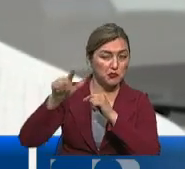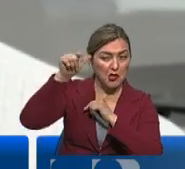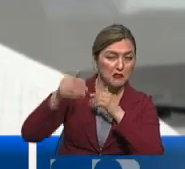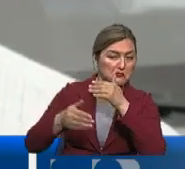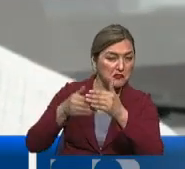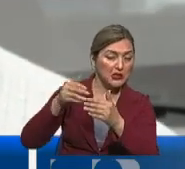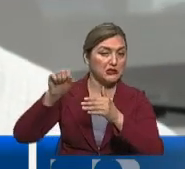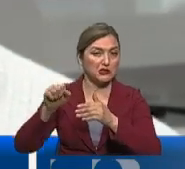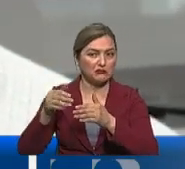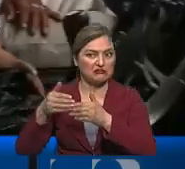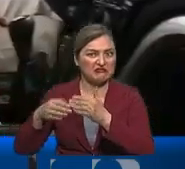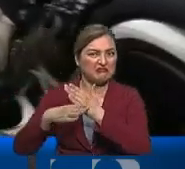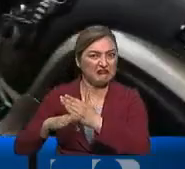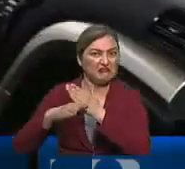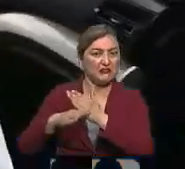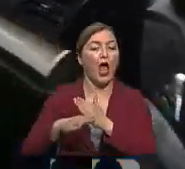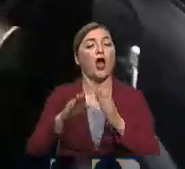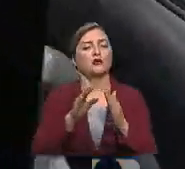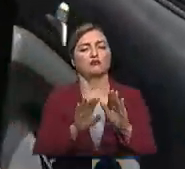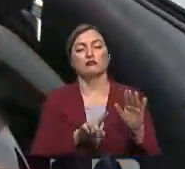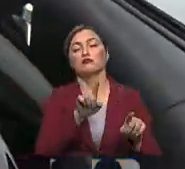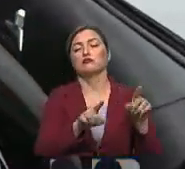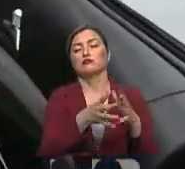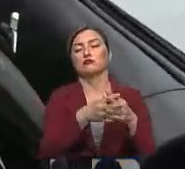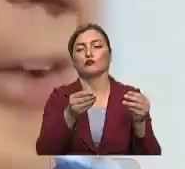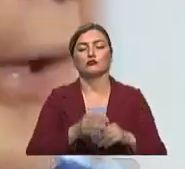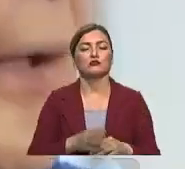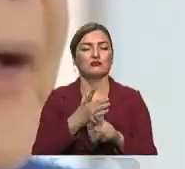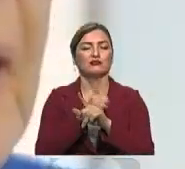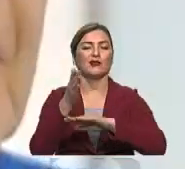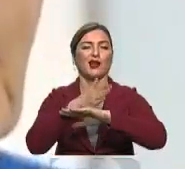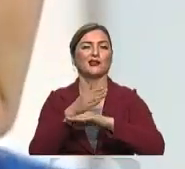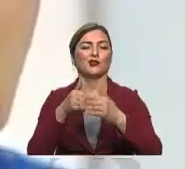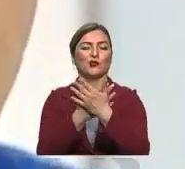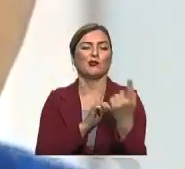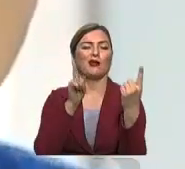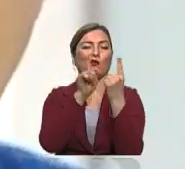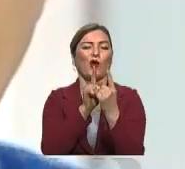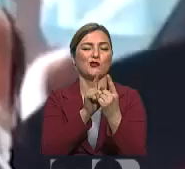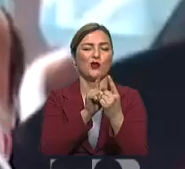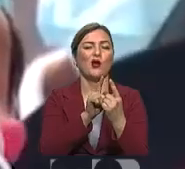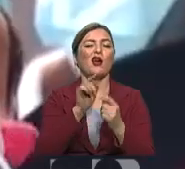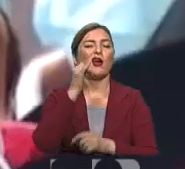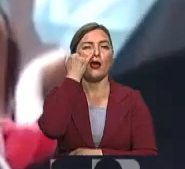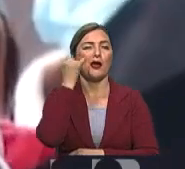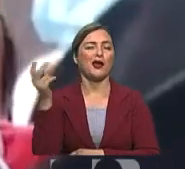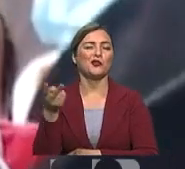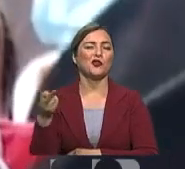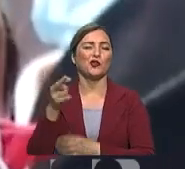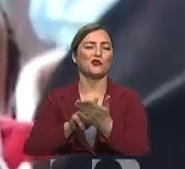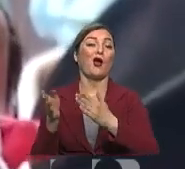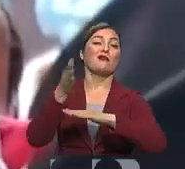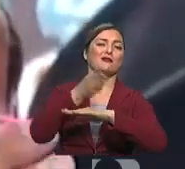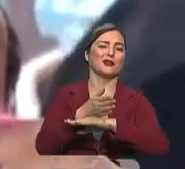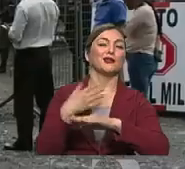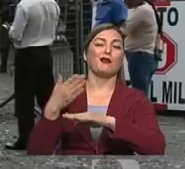camina, pues es otra alternativa, ¿no? La libertad de Antonio Vargas se da en medio del anunciado nuevo encuentro entre el gobierno y la CONAIE en la